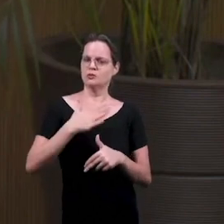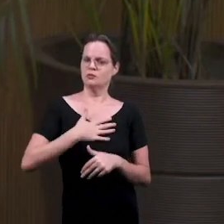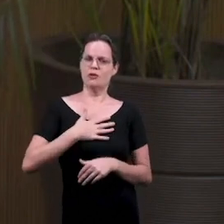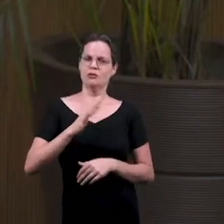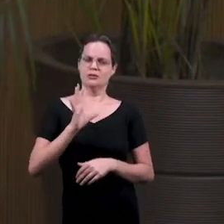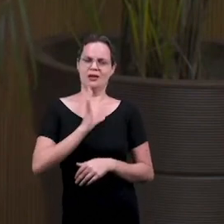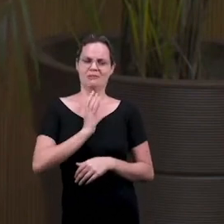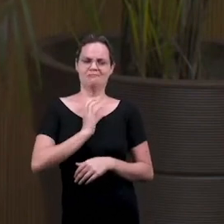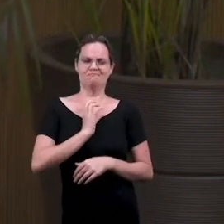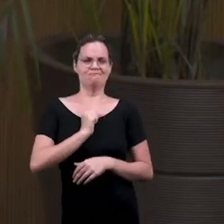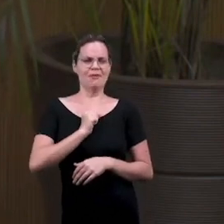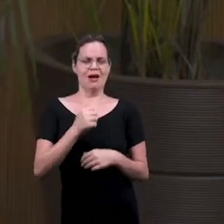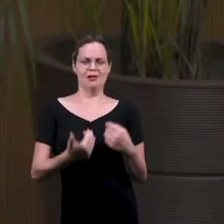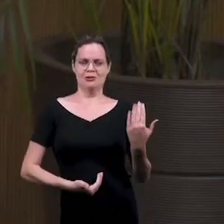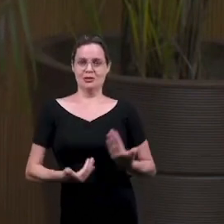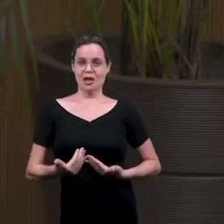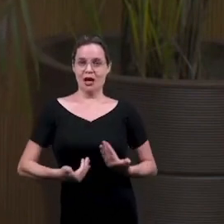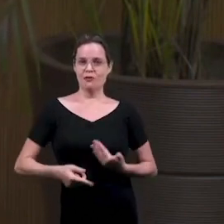versículo